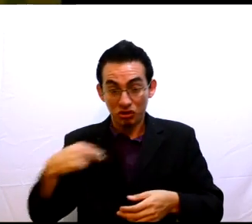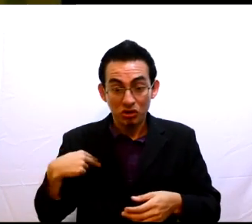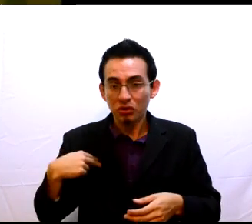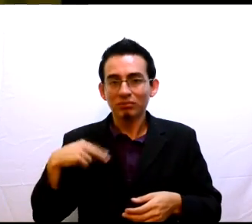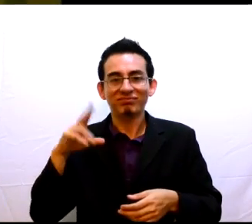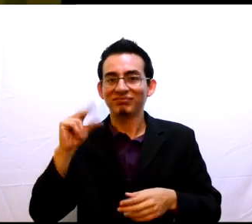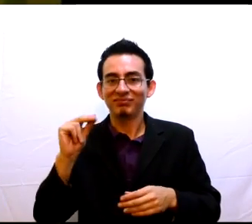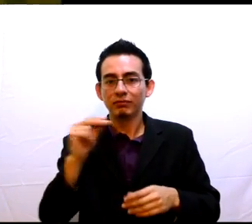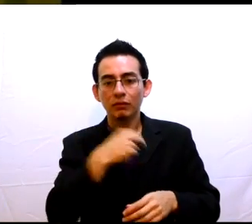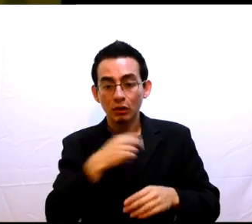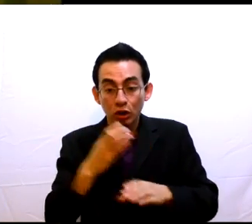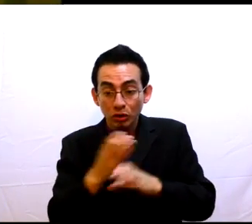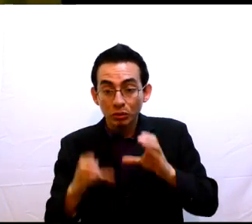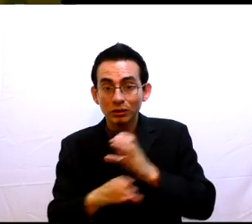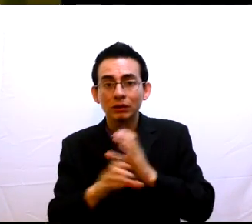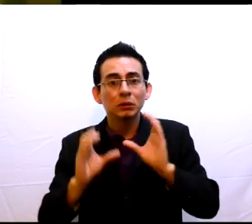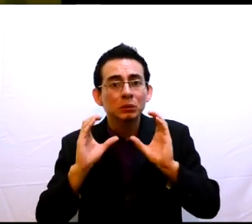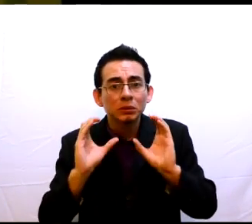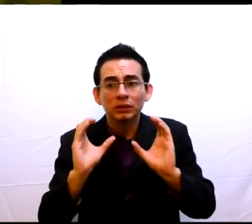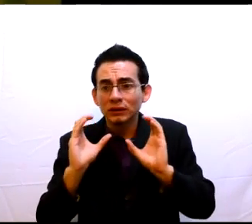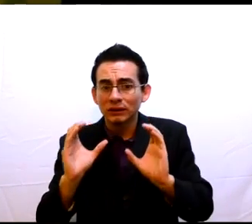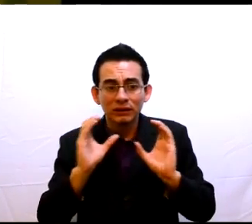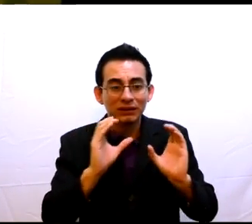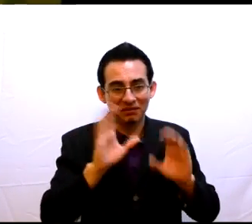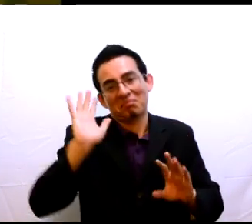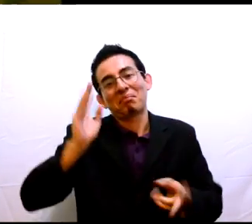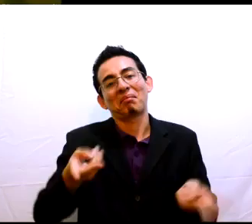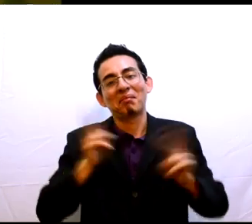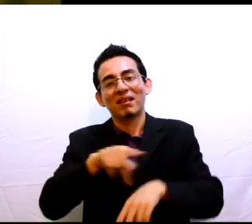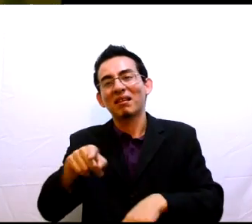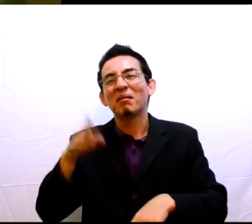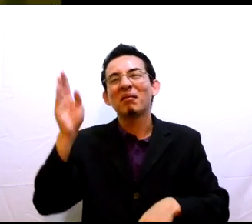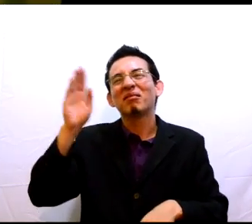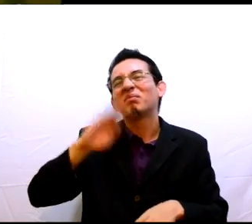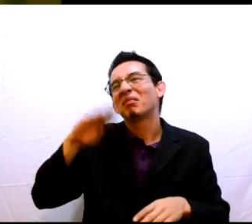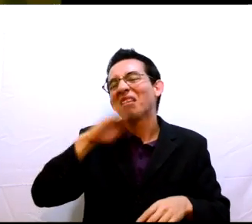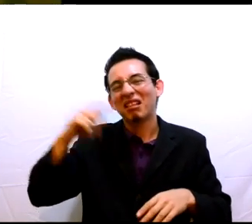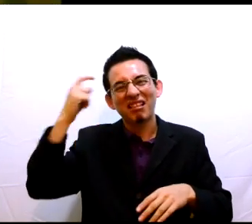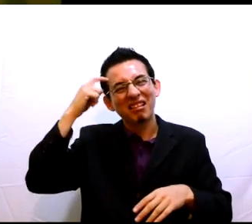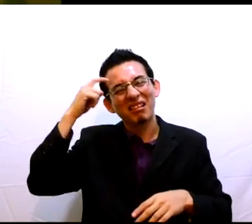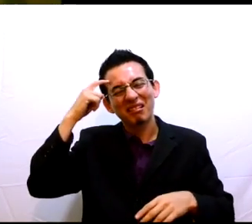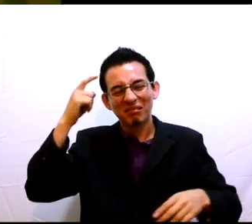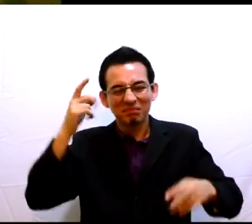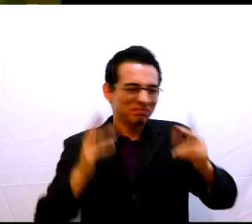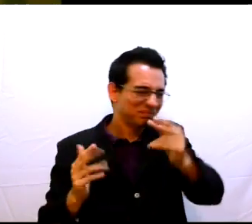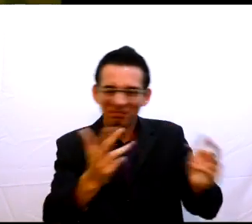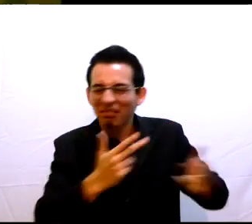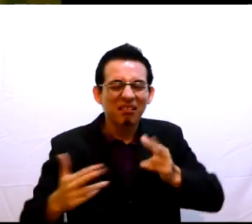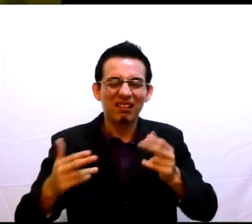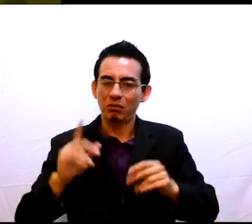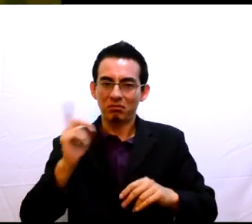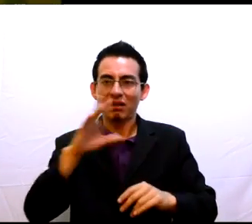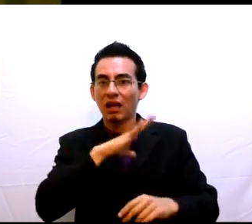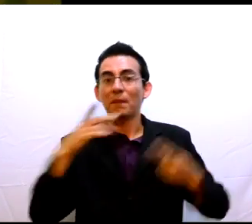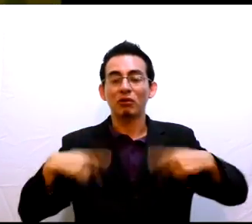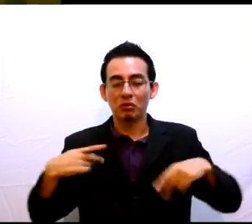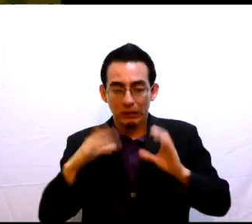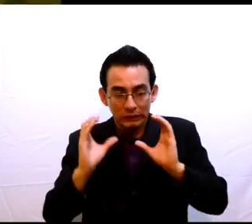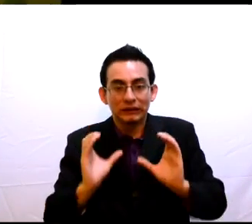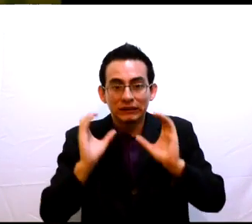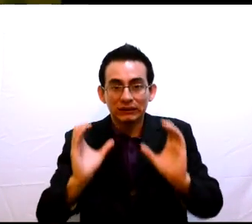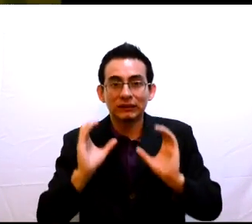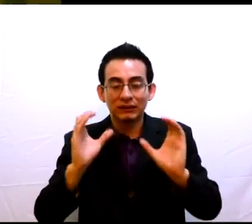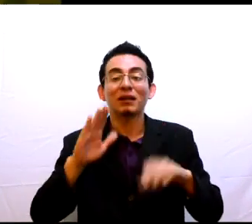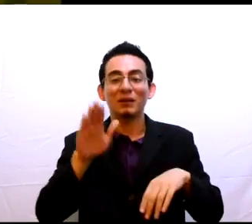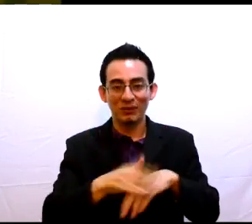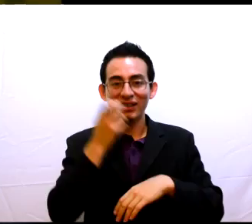todo mundo cuida sus cositas a menos de que estés mal de la cabeza no es cierto bueno escuchen recordemos